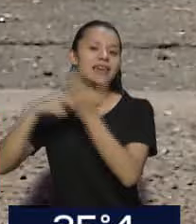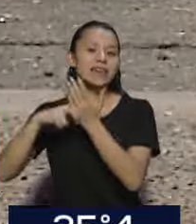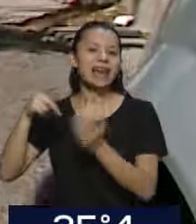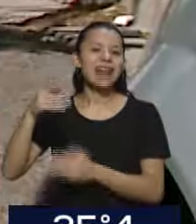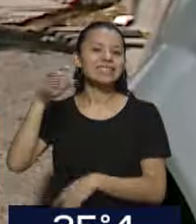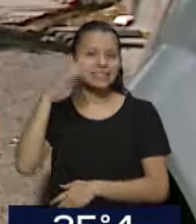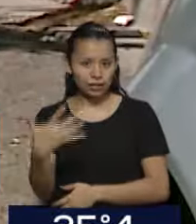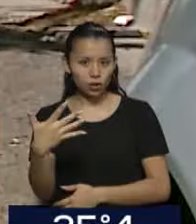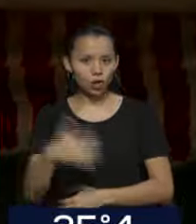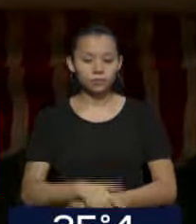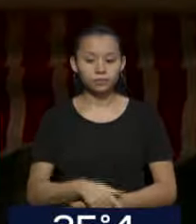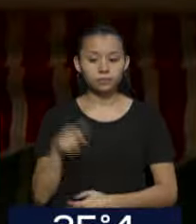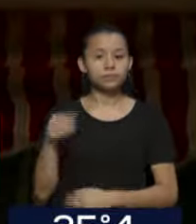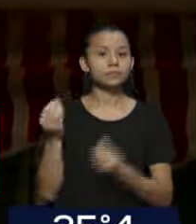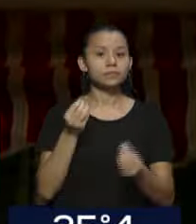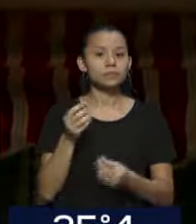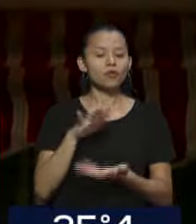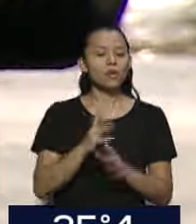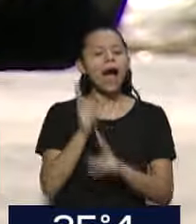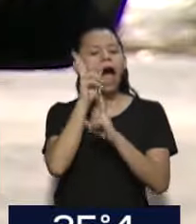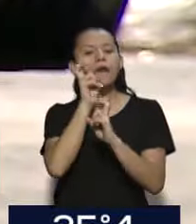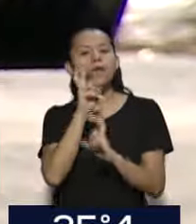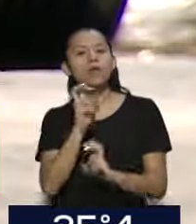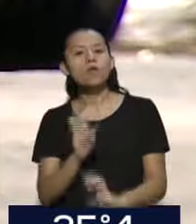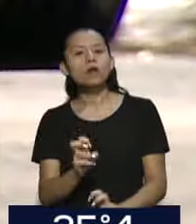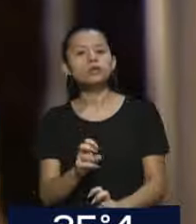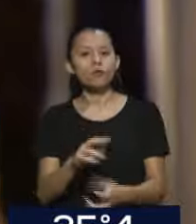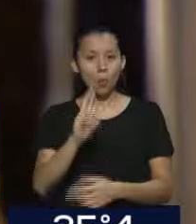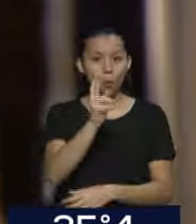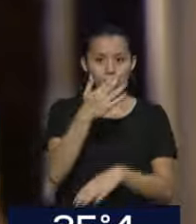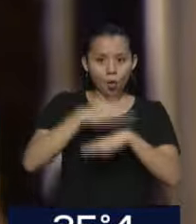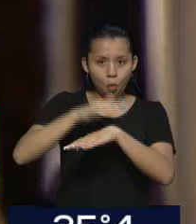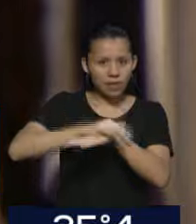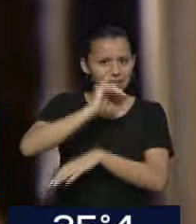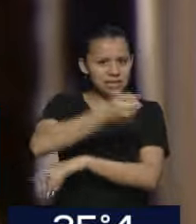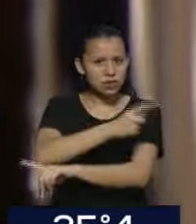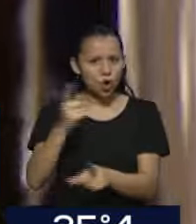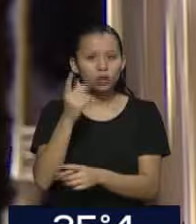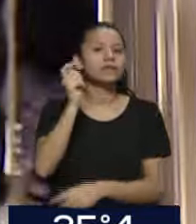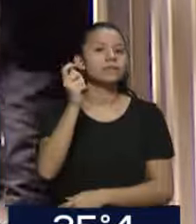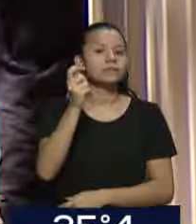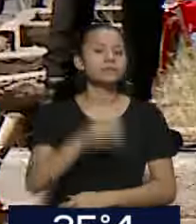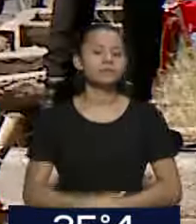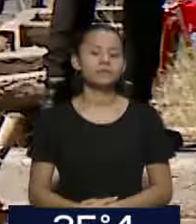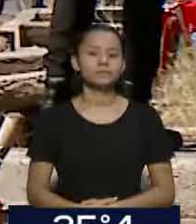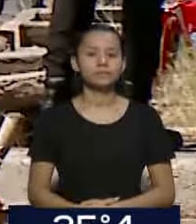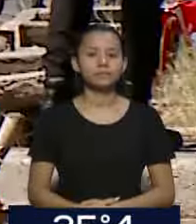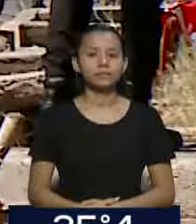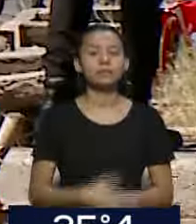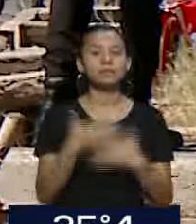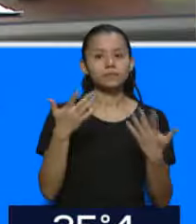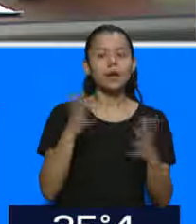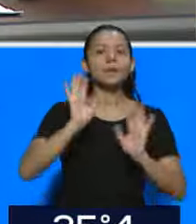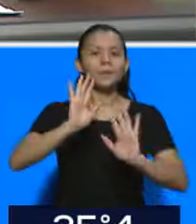como averiguación por homicidio culposo. Antonella, mira, si te parece, porque hay muchos aspectos a tener